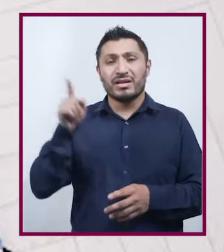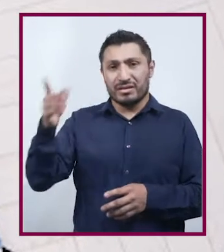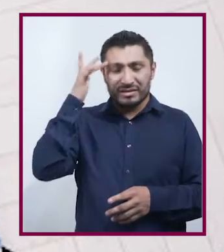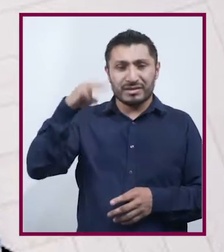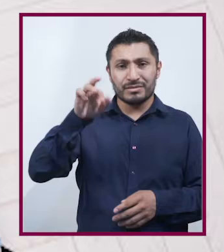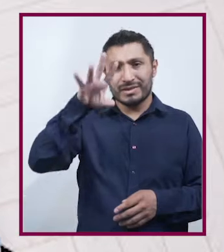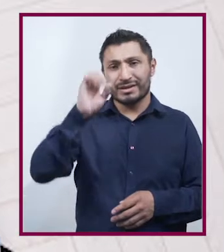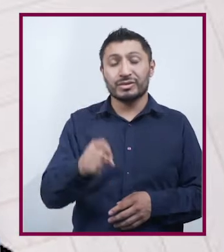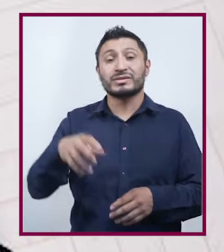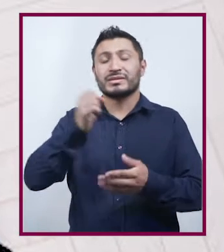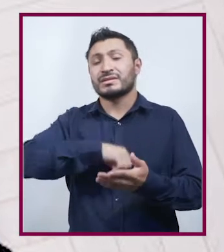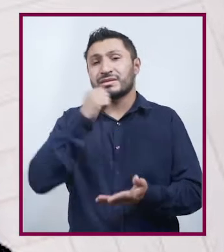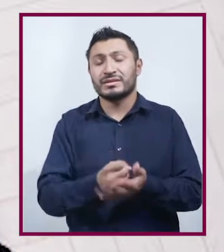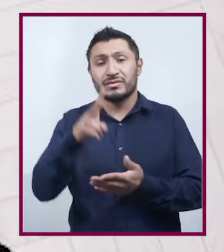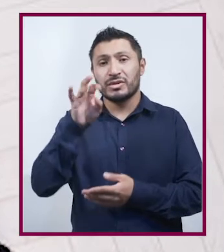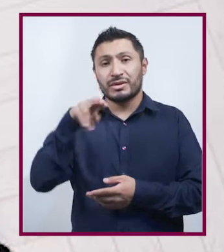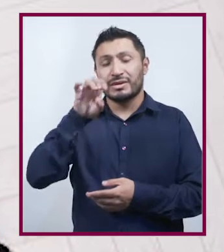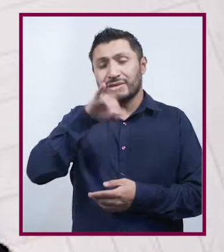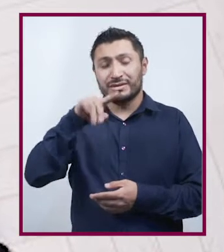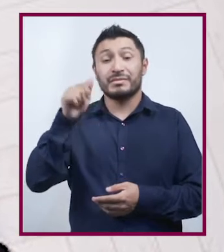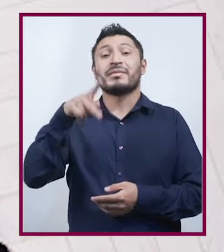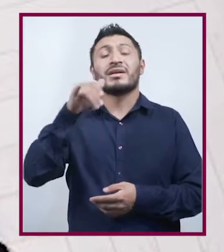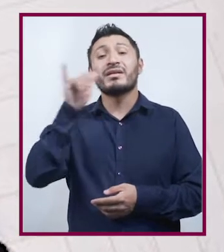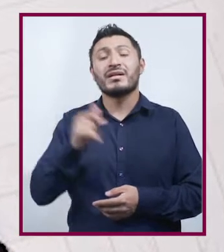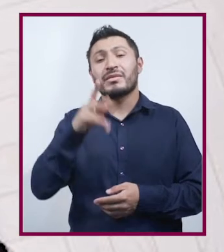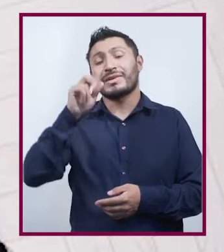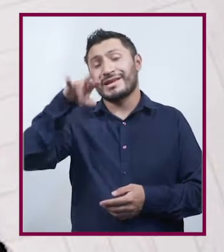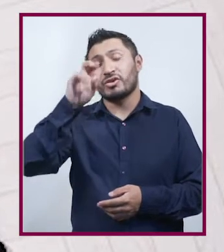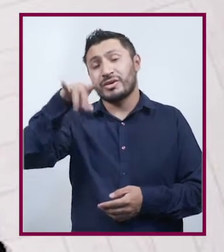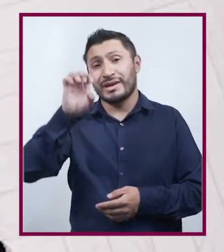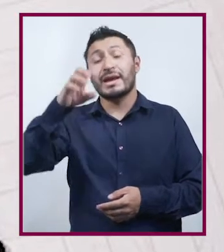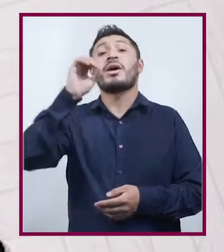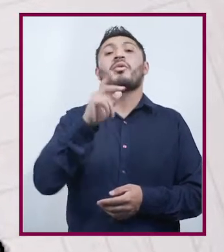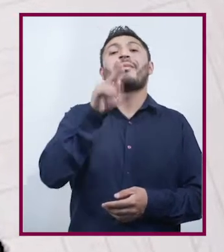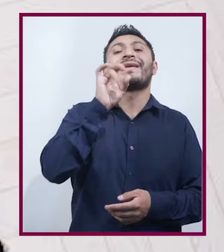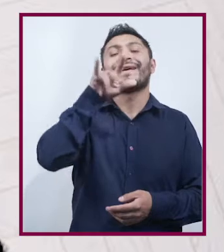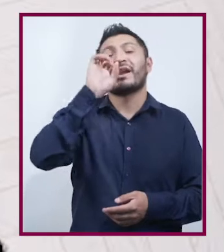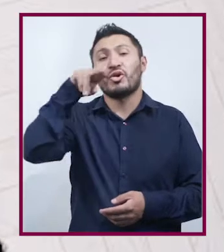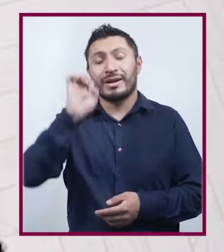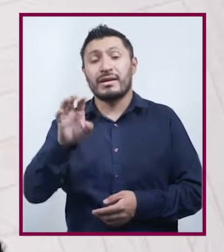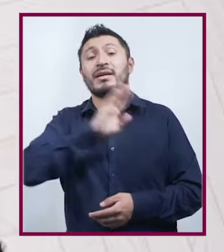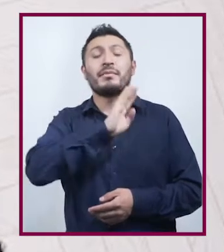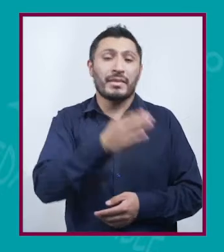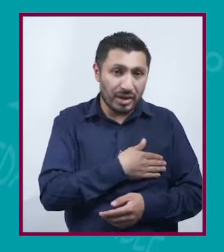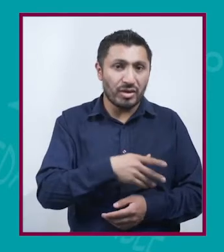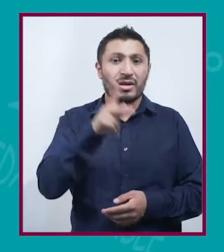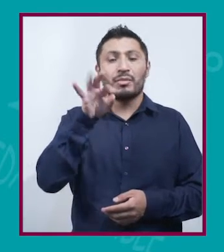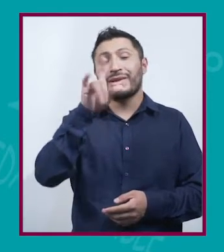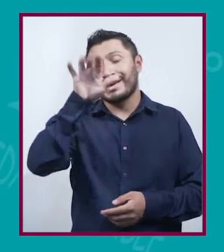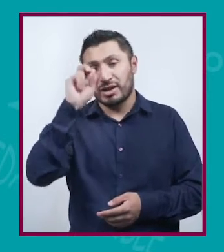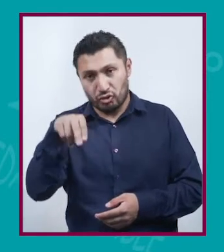el símbolo de Venecia. Lo cierto es que en italiano pantalone o pantaleone, en español